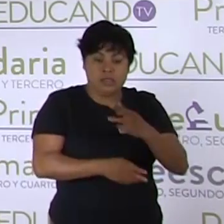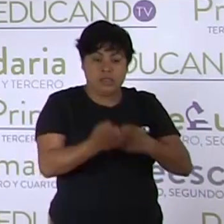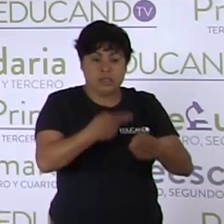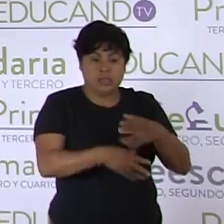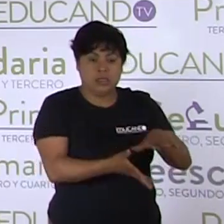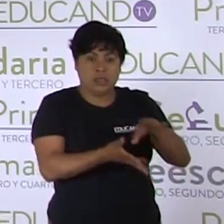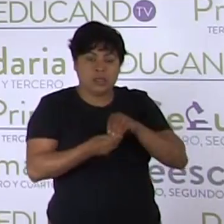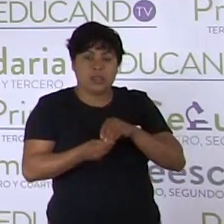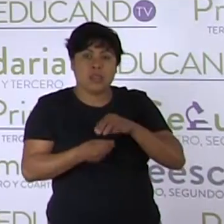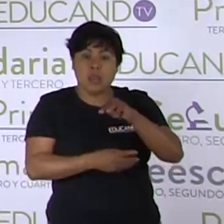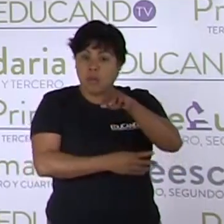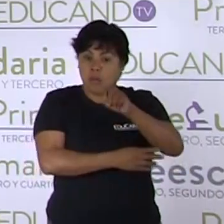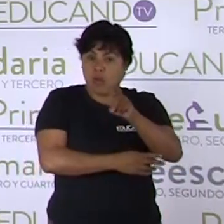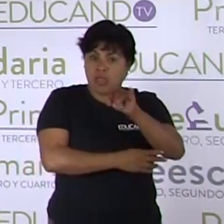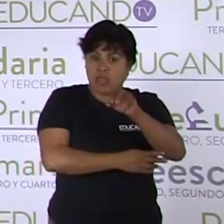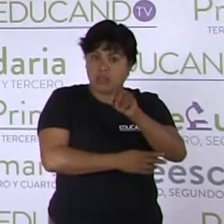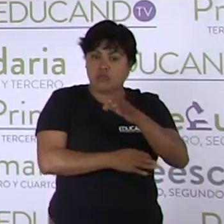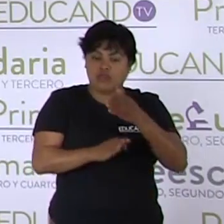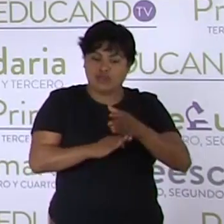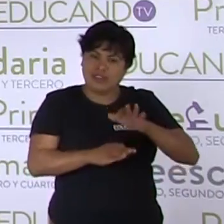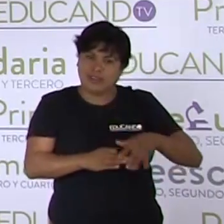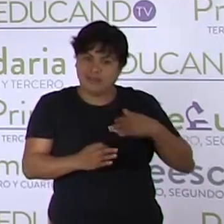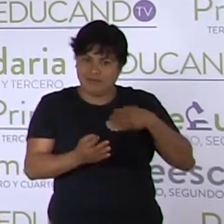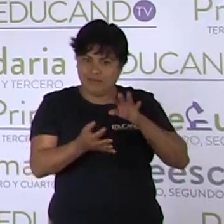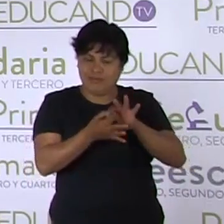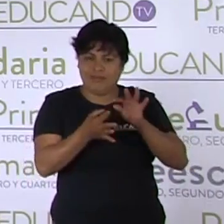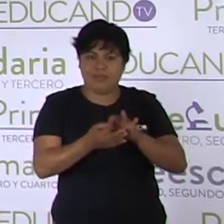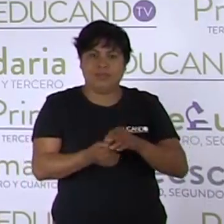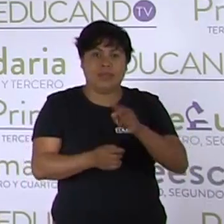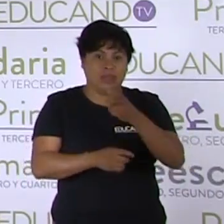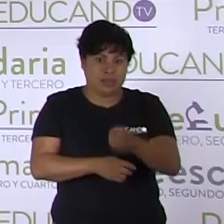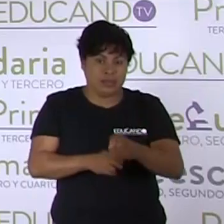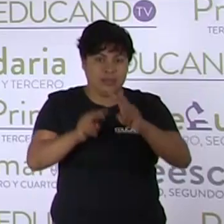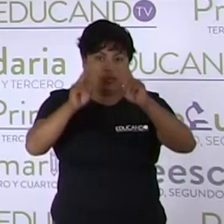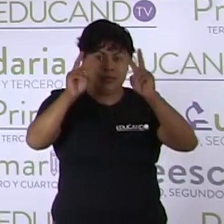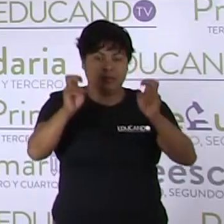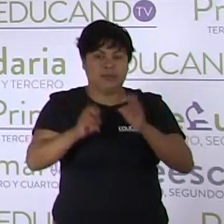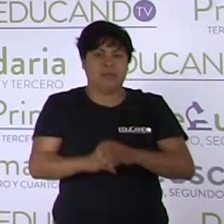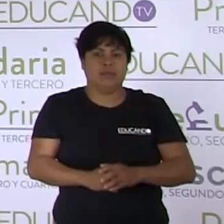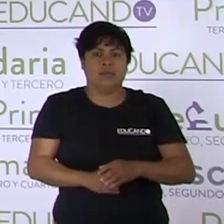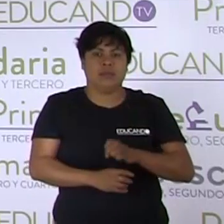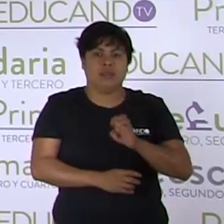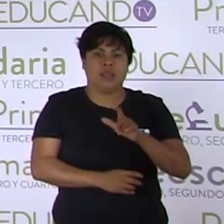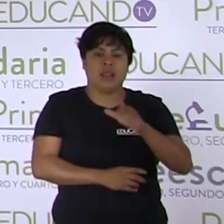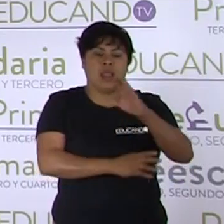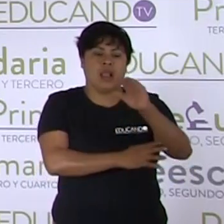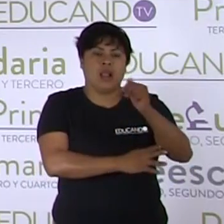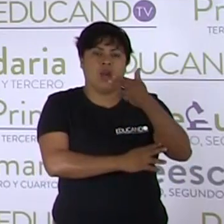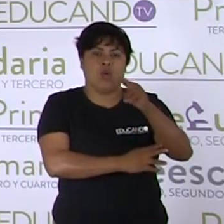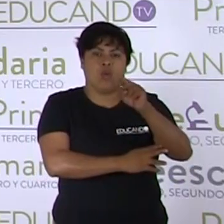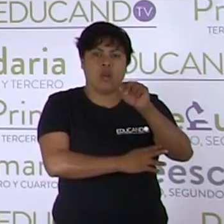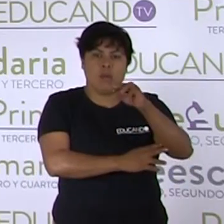esos modismos que venimos diciendo. Se subtitula El Caguamo